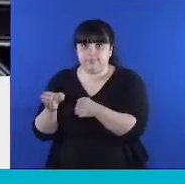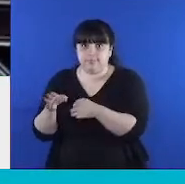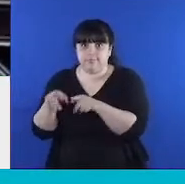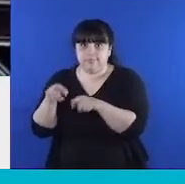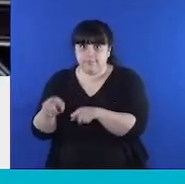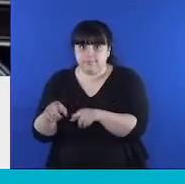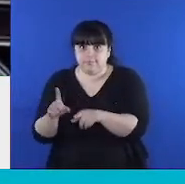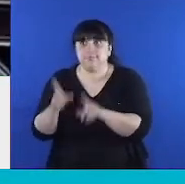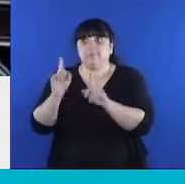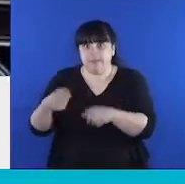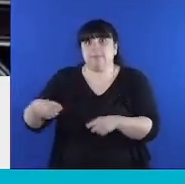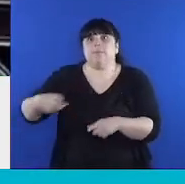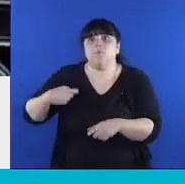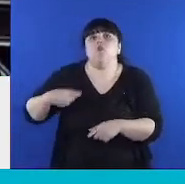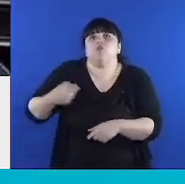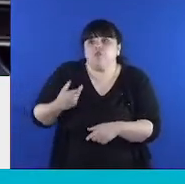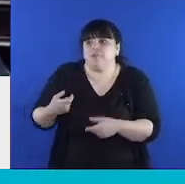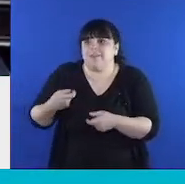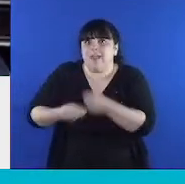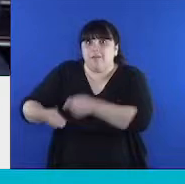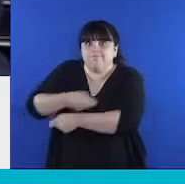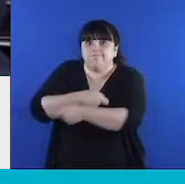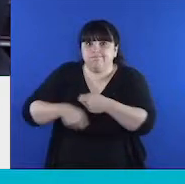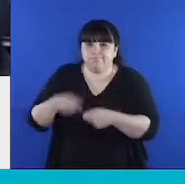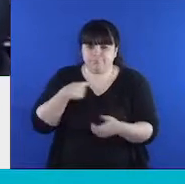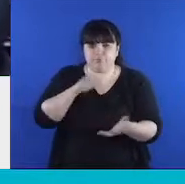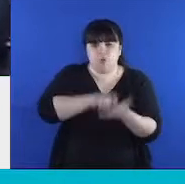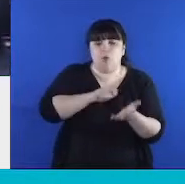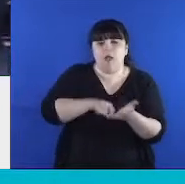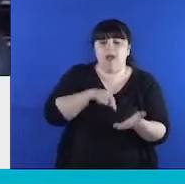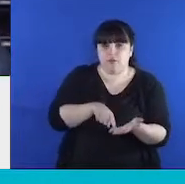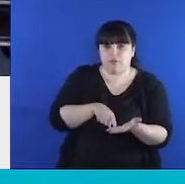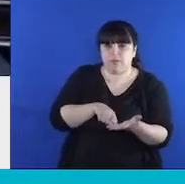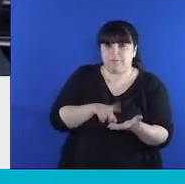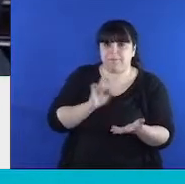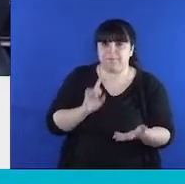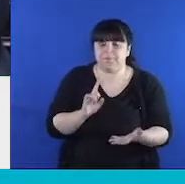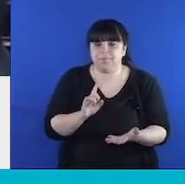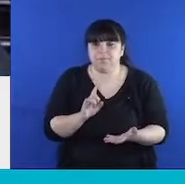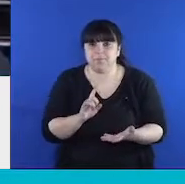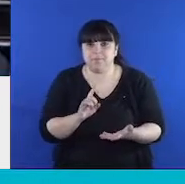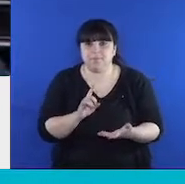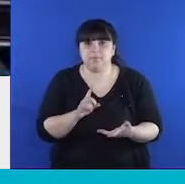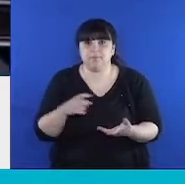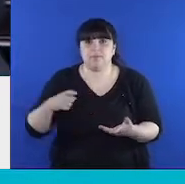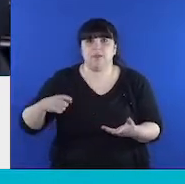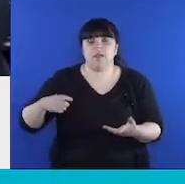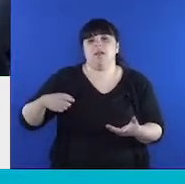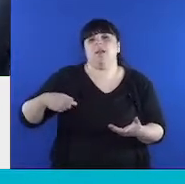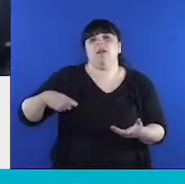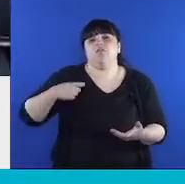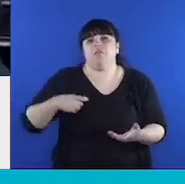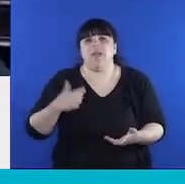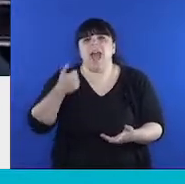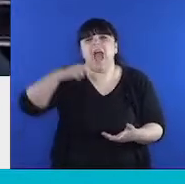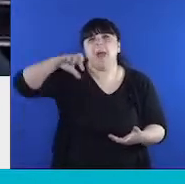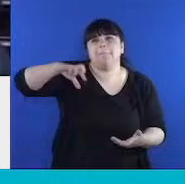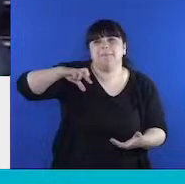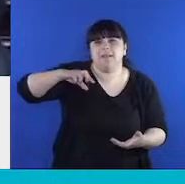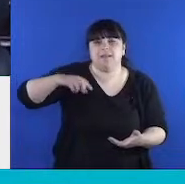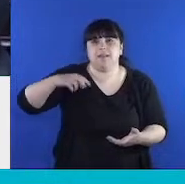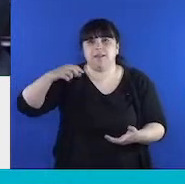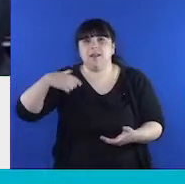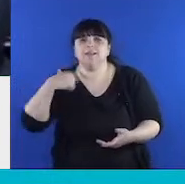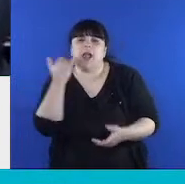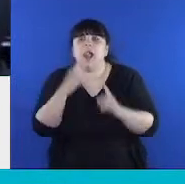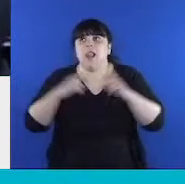estoy anotando algunas cuestiones, presidente. Las sociedades, o las APEM, vamos a llamarlas APEM para no hacerlo tan largo,